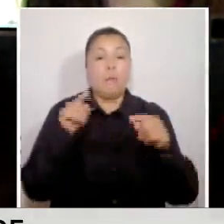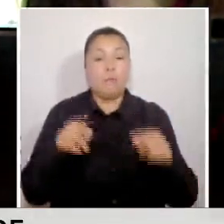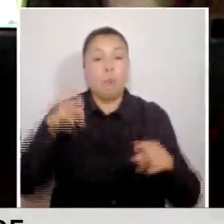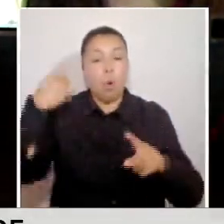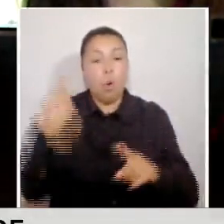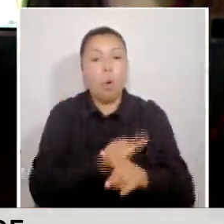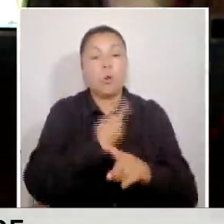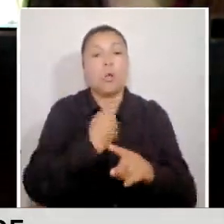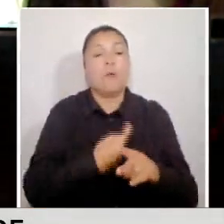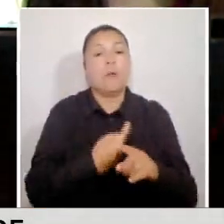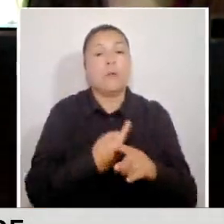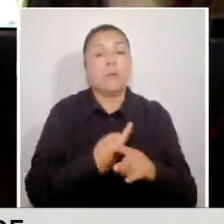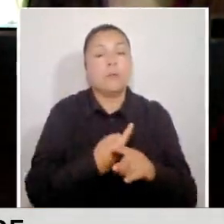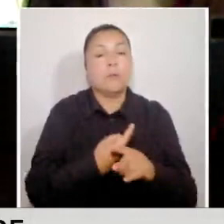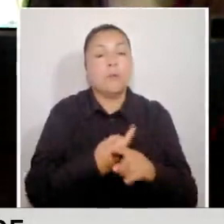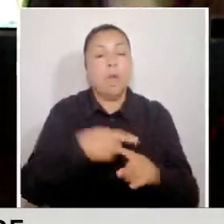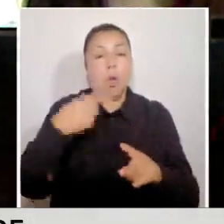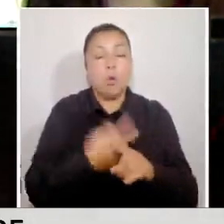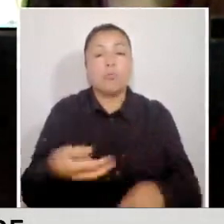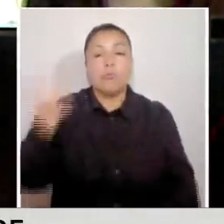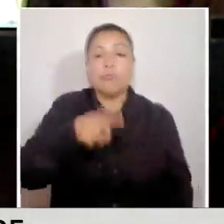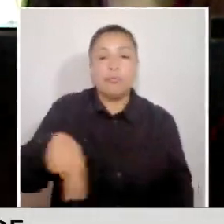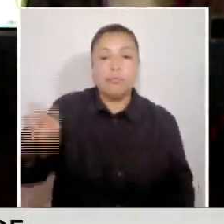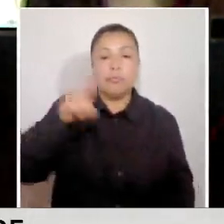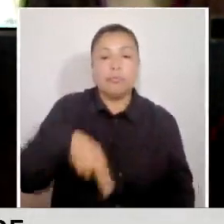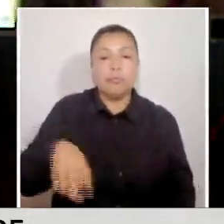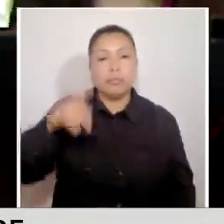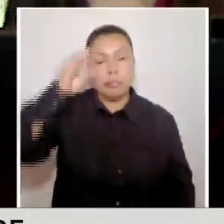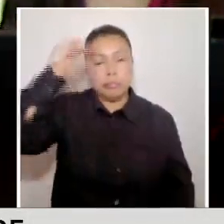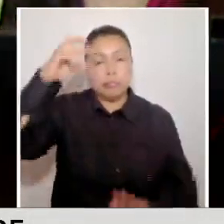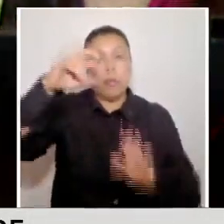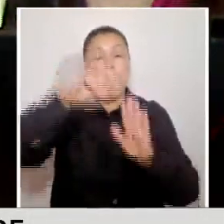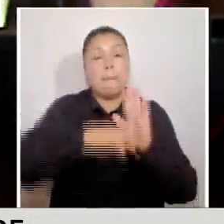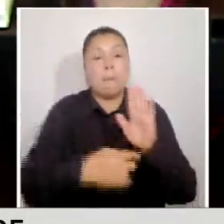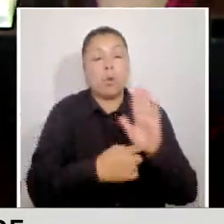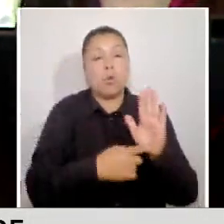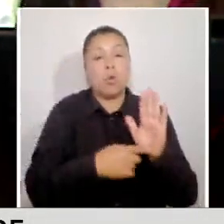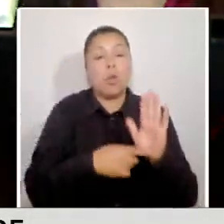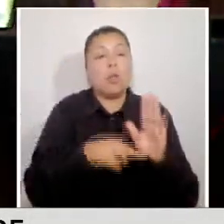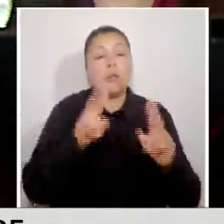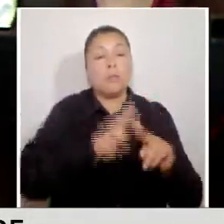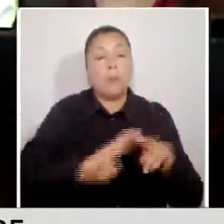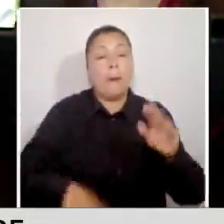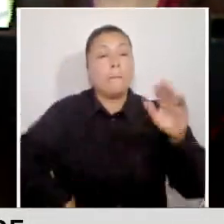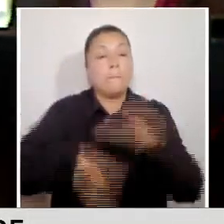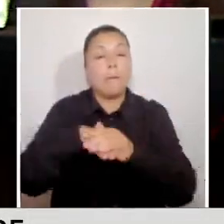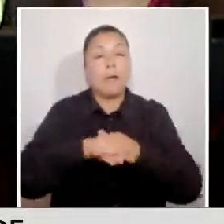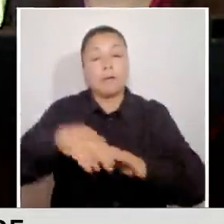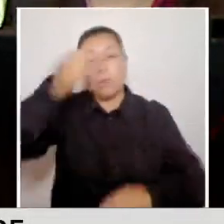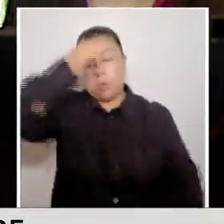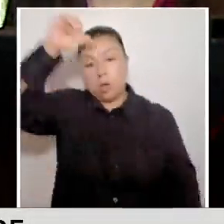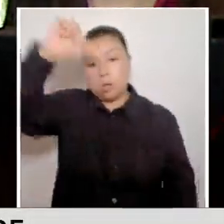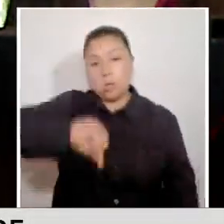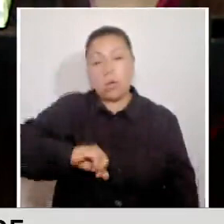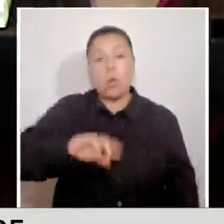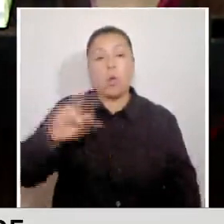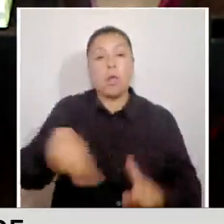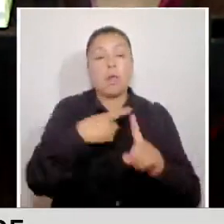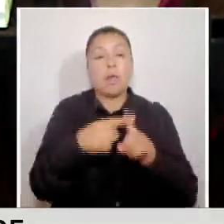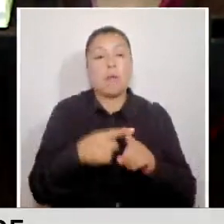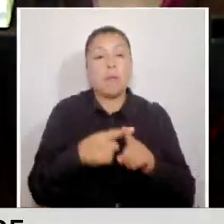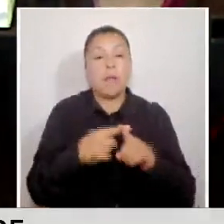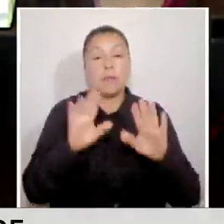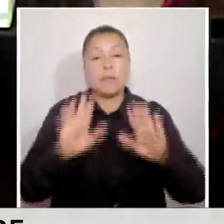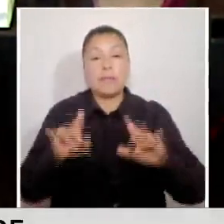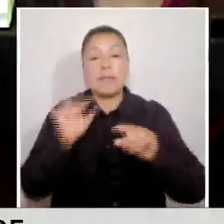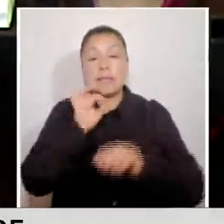decir es reincidente que va con las ideas matrices del proyecto se le aplicará el máximo de la pena y además se establece que la